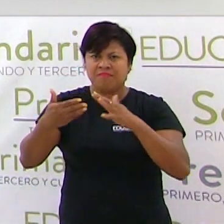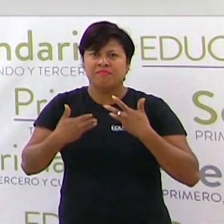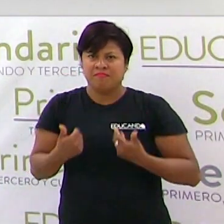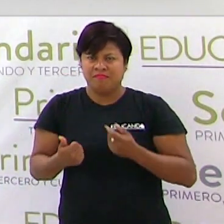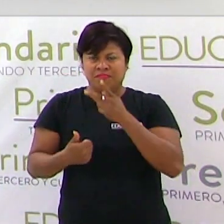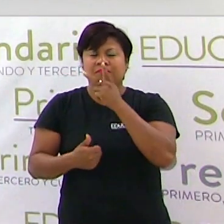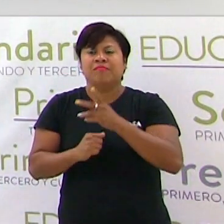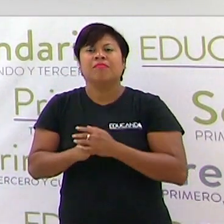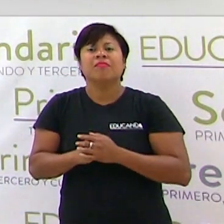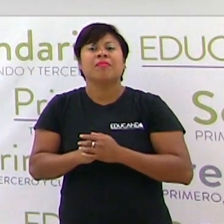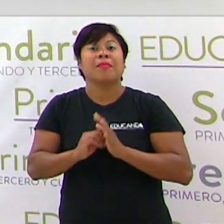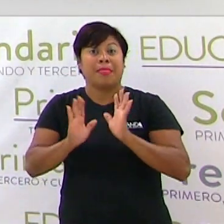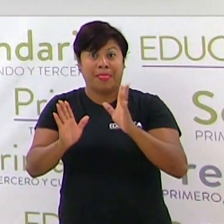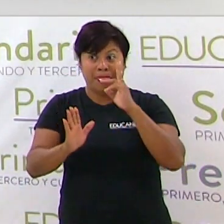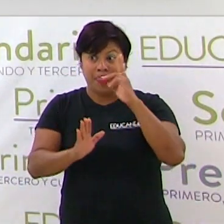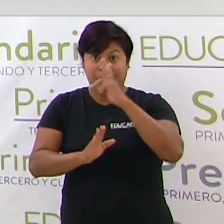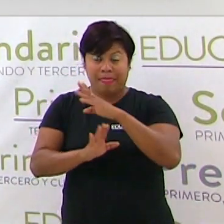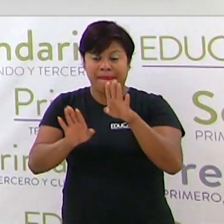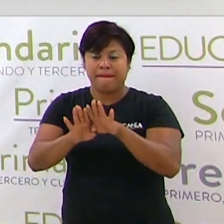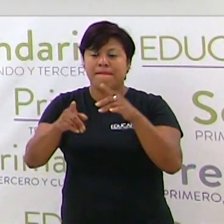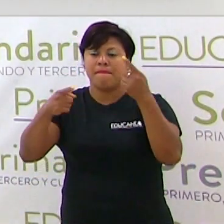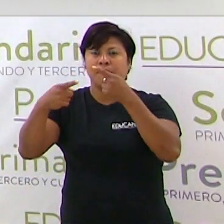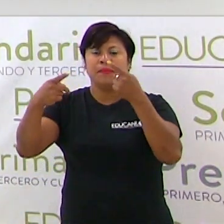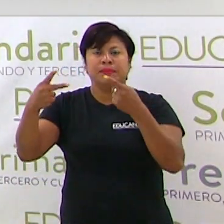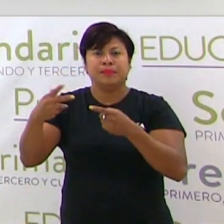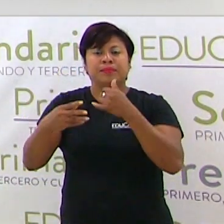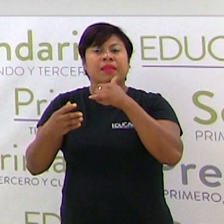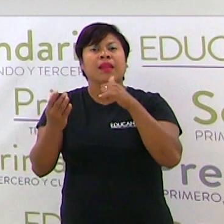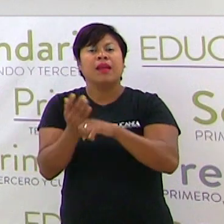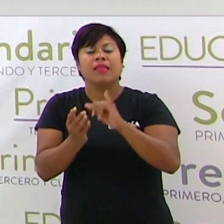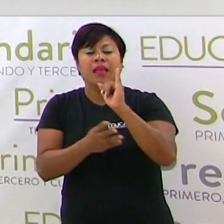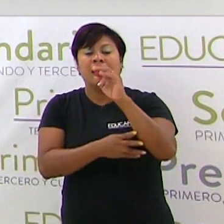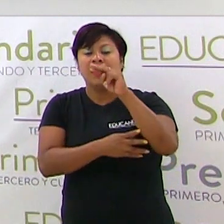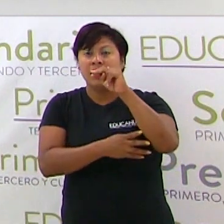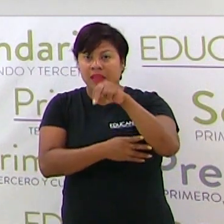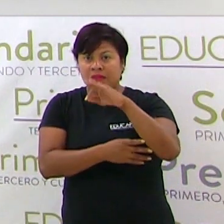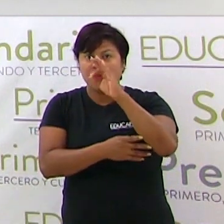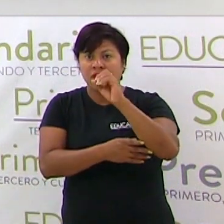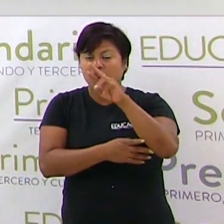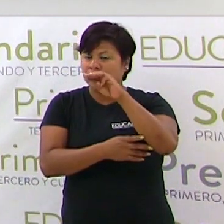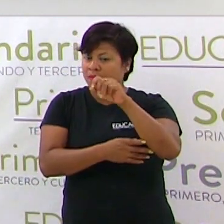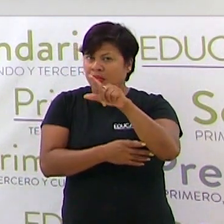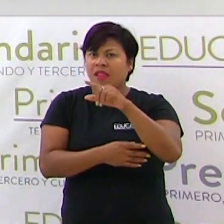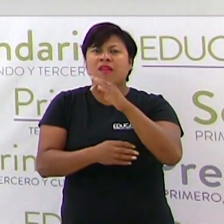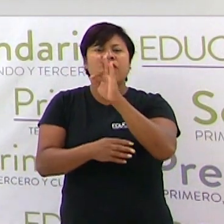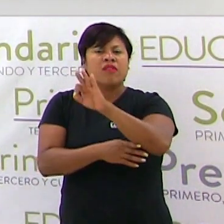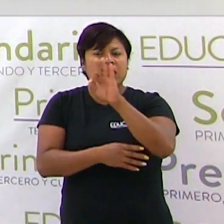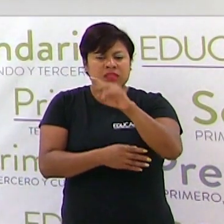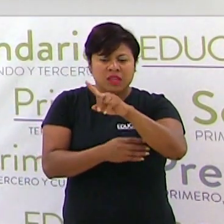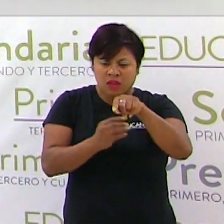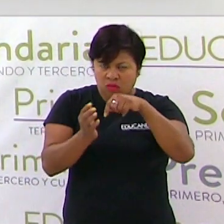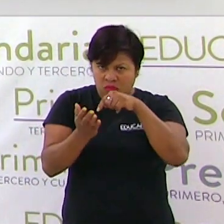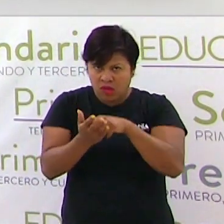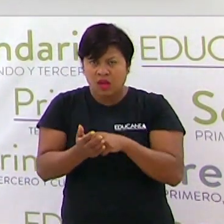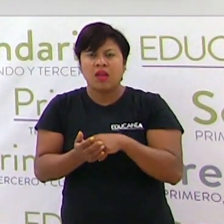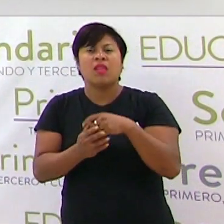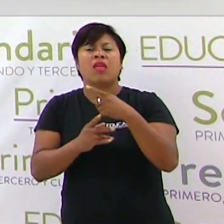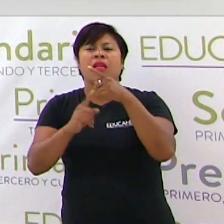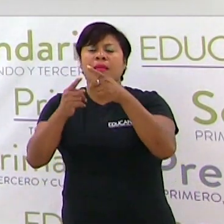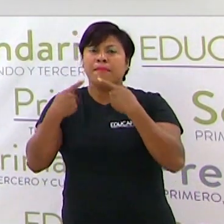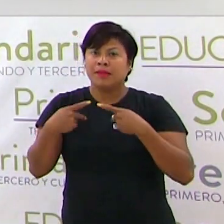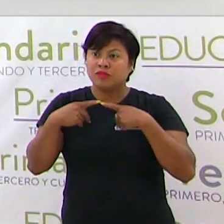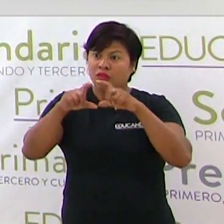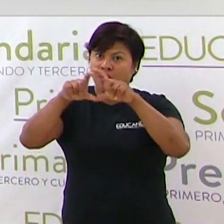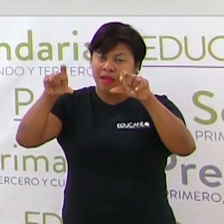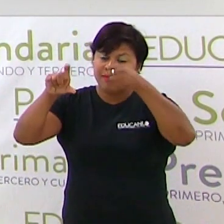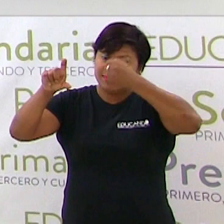a quitar, si ya vieron, las partes que tiene una carta informal, que es la fecha y el lugar, el destinatario y el saludo. Acá